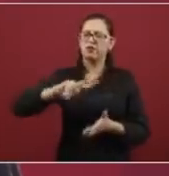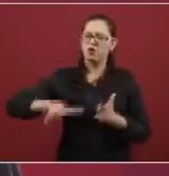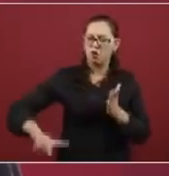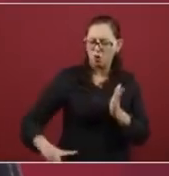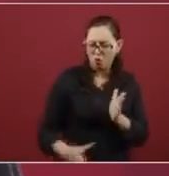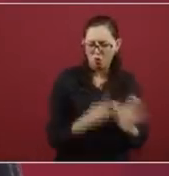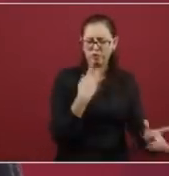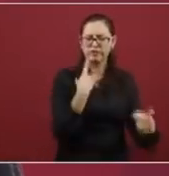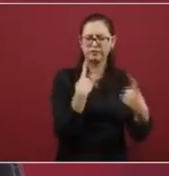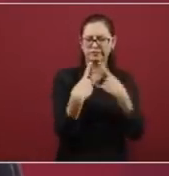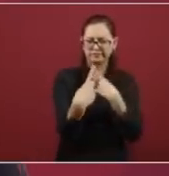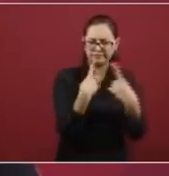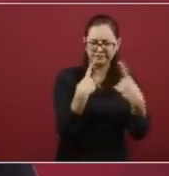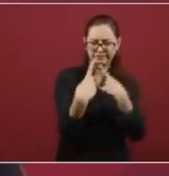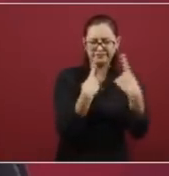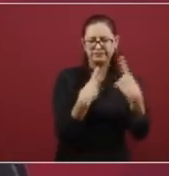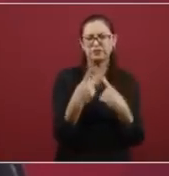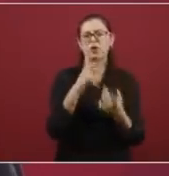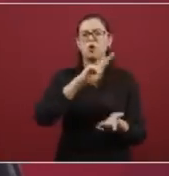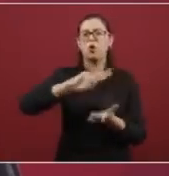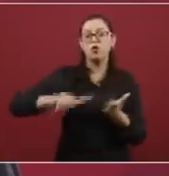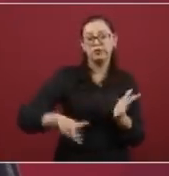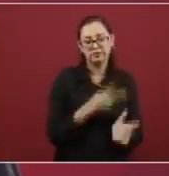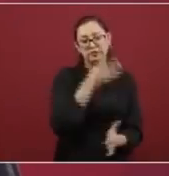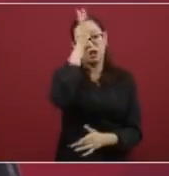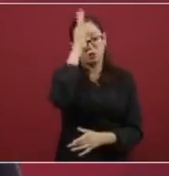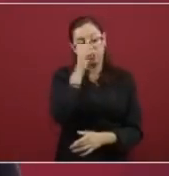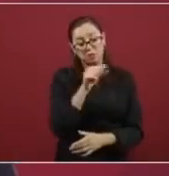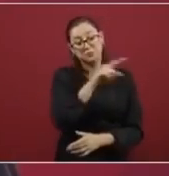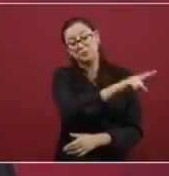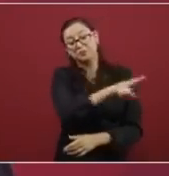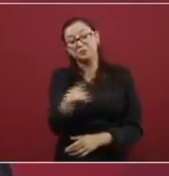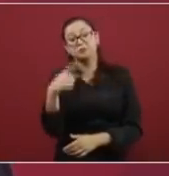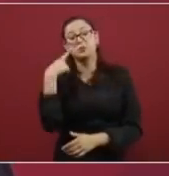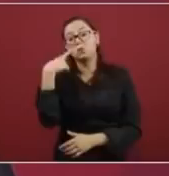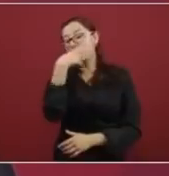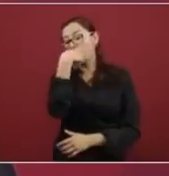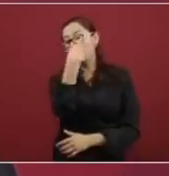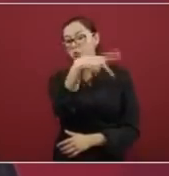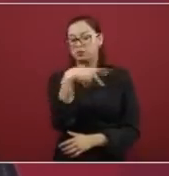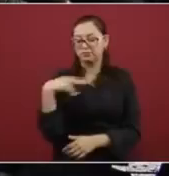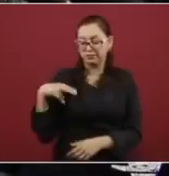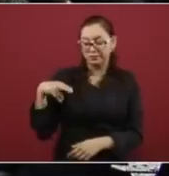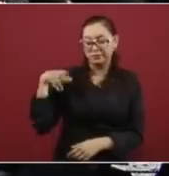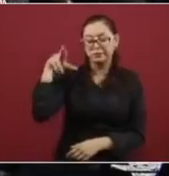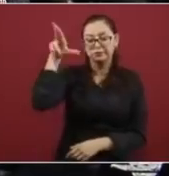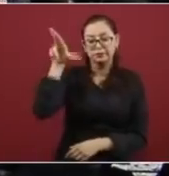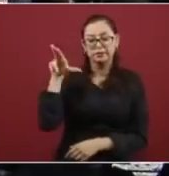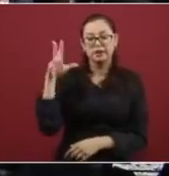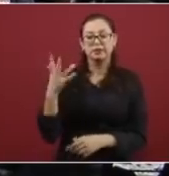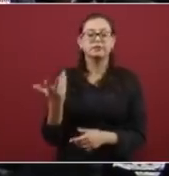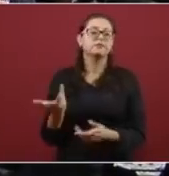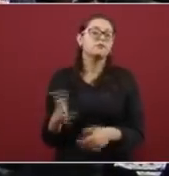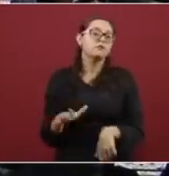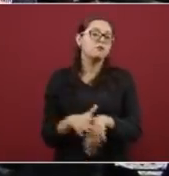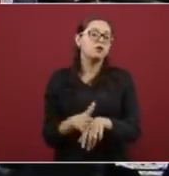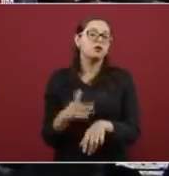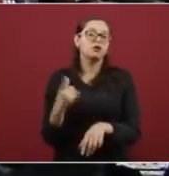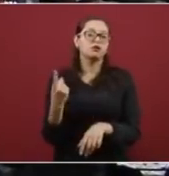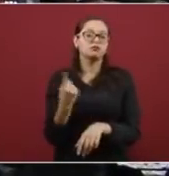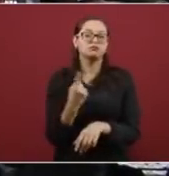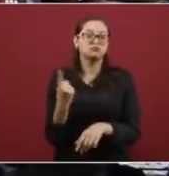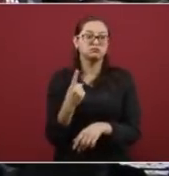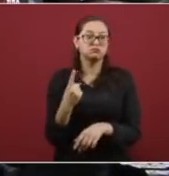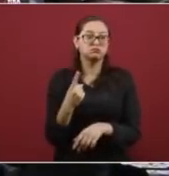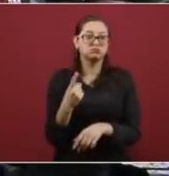renegociación y que sea voluntario de parte de ellos, porque de lo contrario significa la